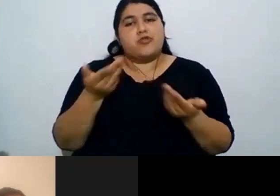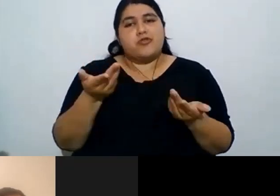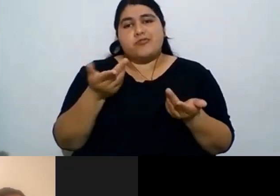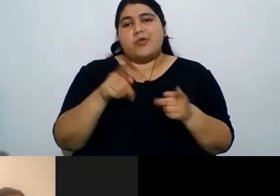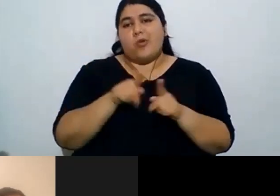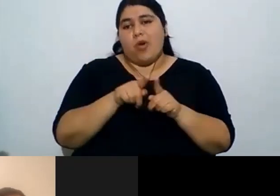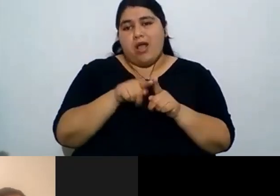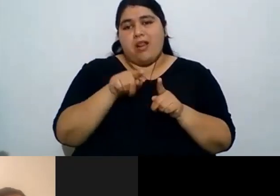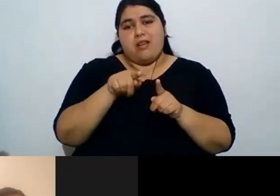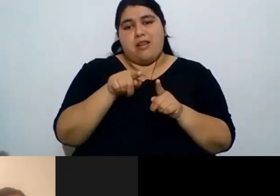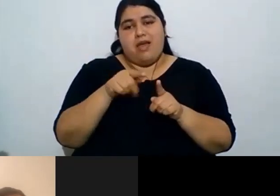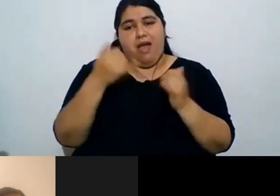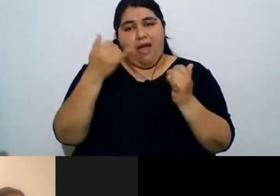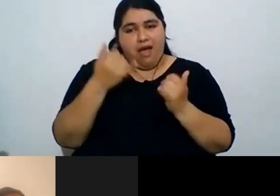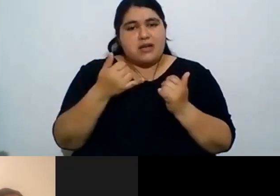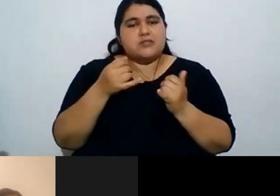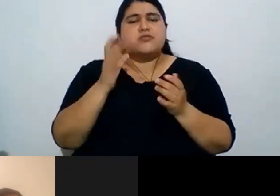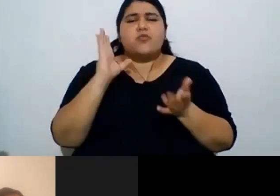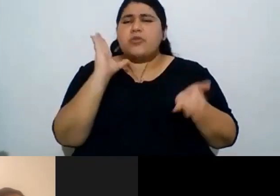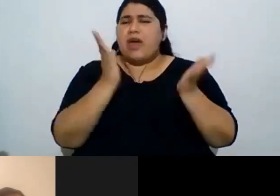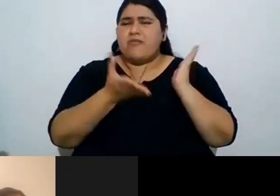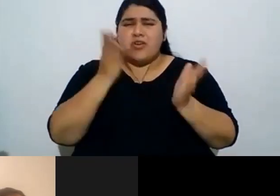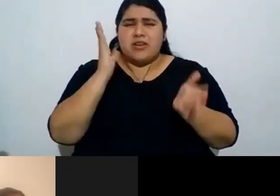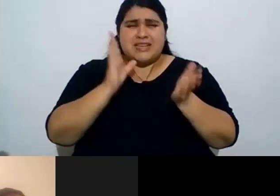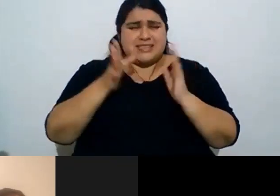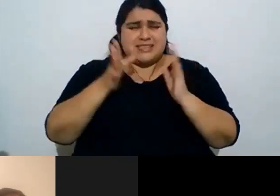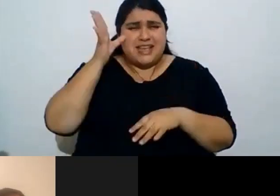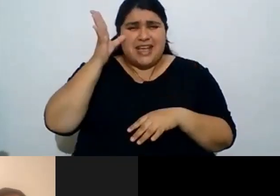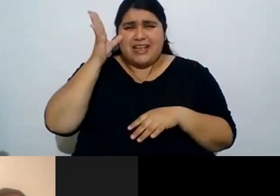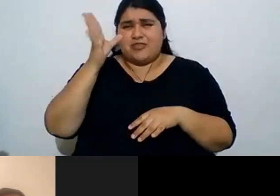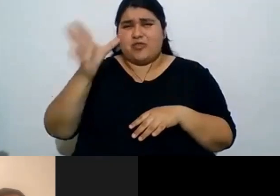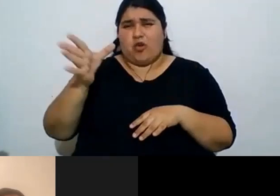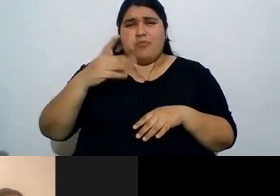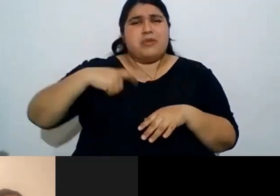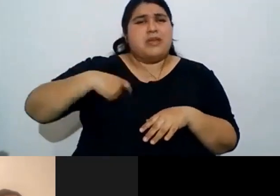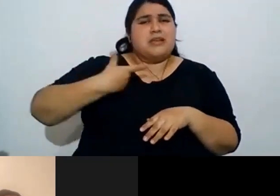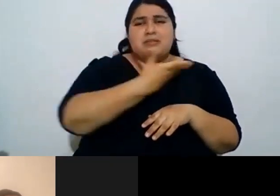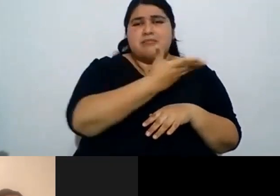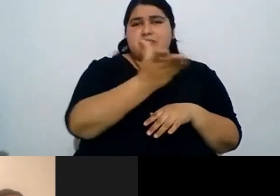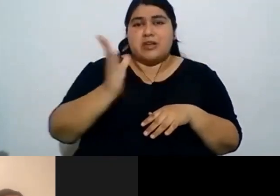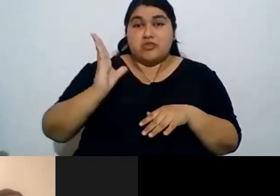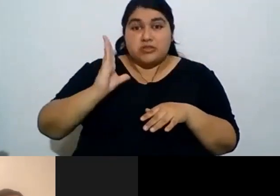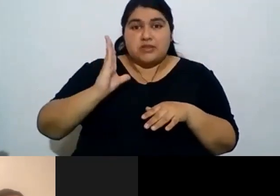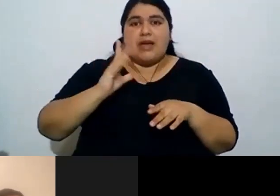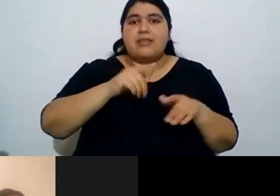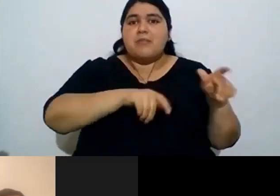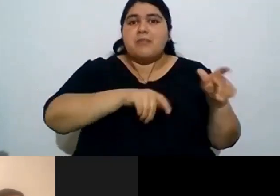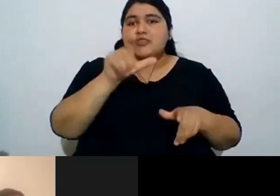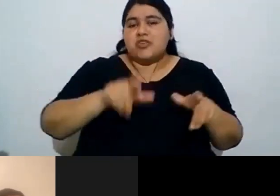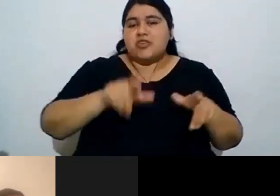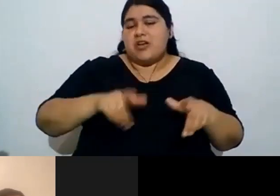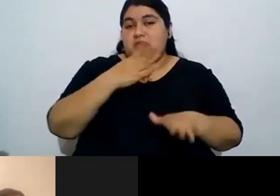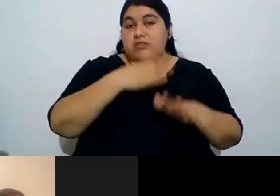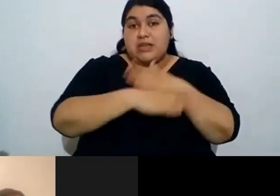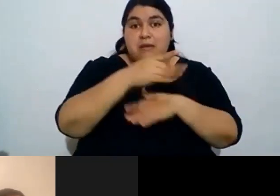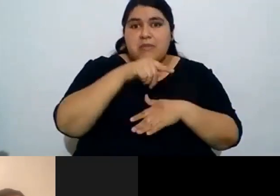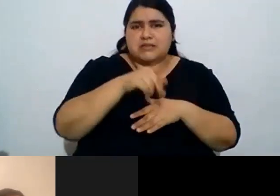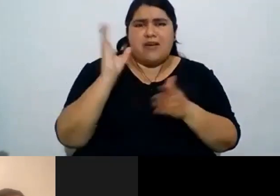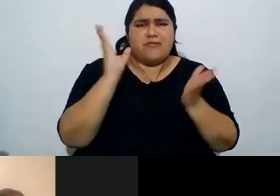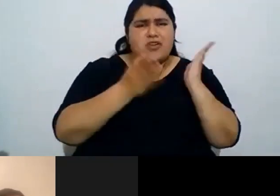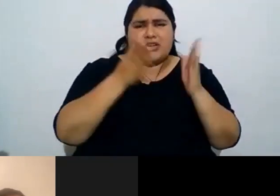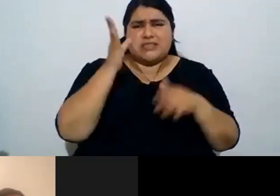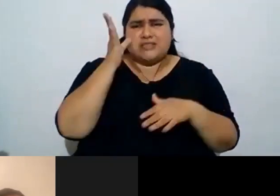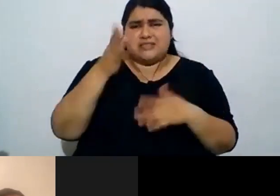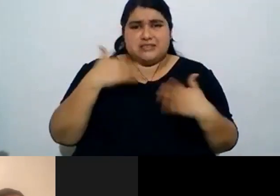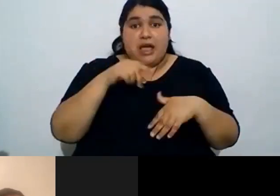que haya una violencia enorme también sobre las poblaciones con discapacidad y que